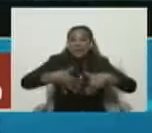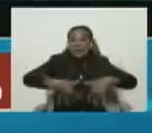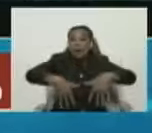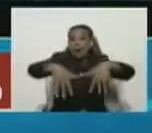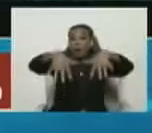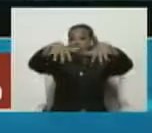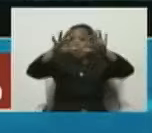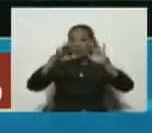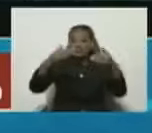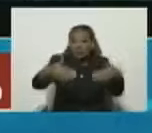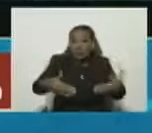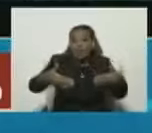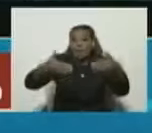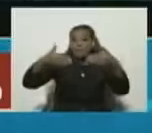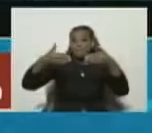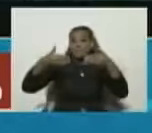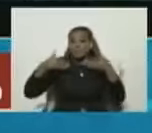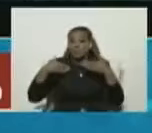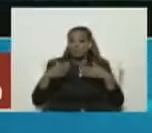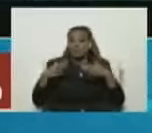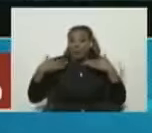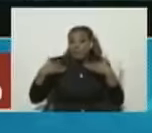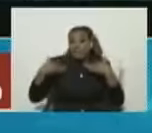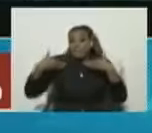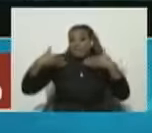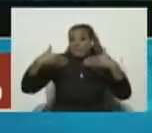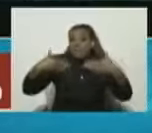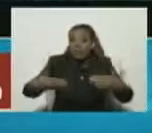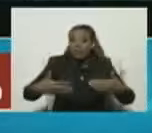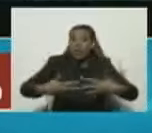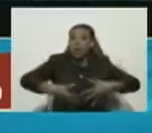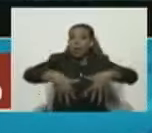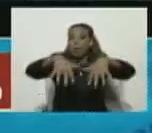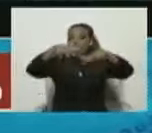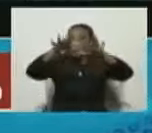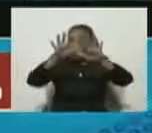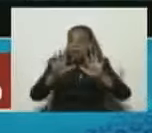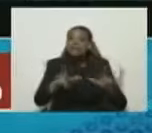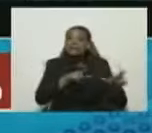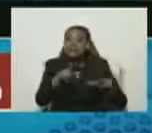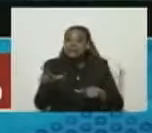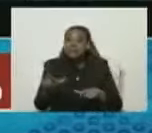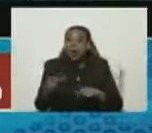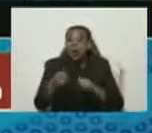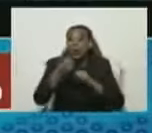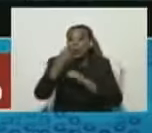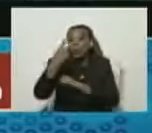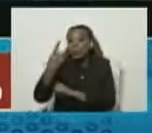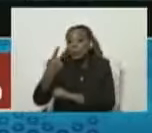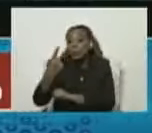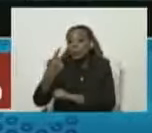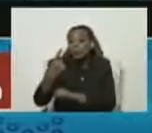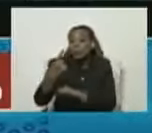para allá. Y de para allá, de para aquí. ¿Estamos listos? A la cuenta de tres.